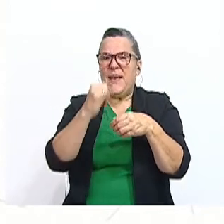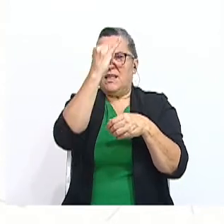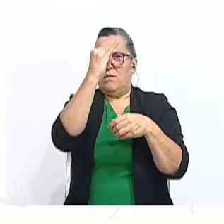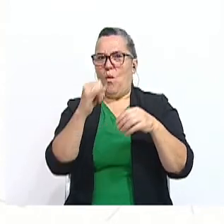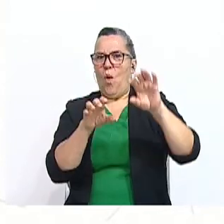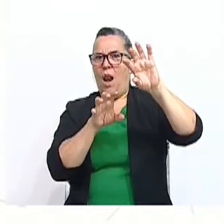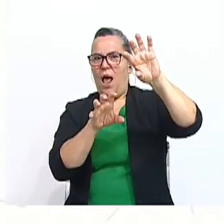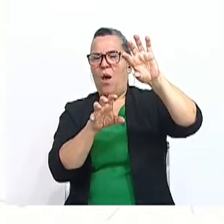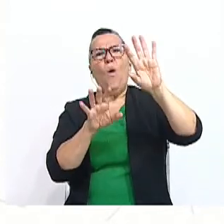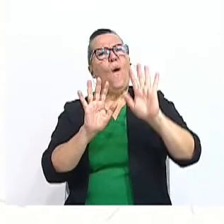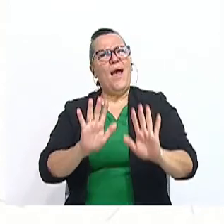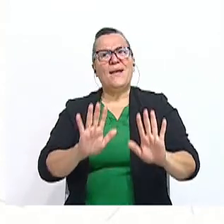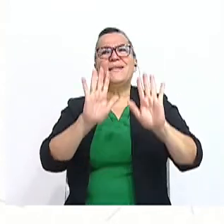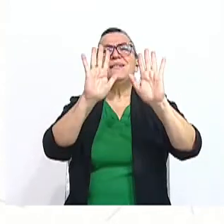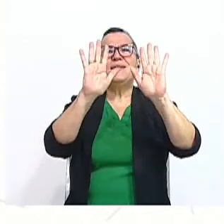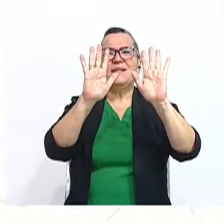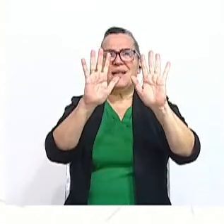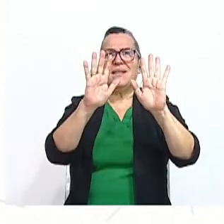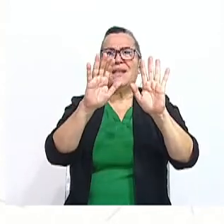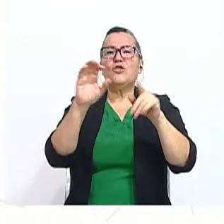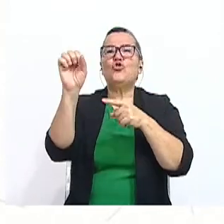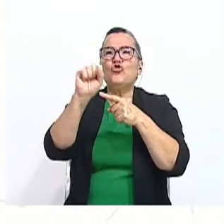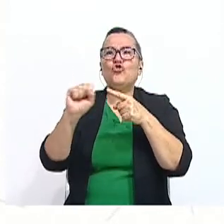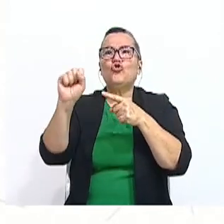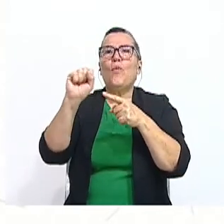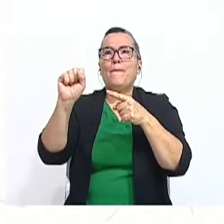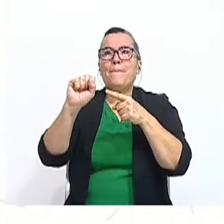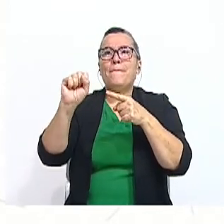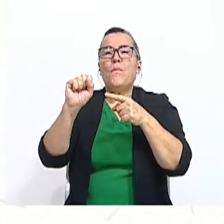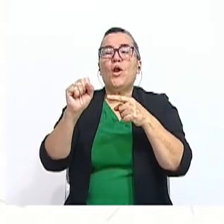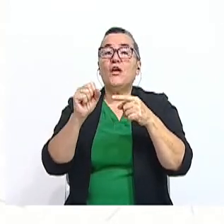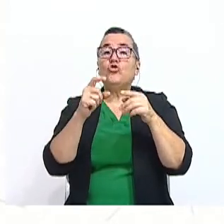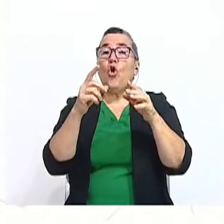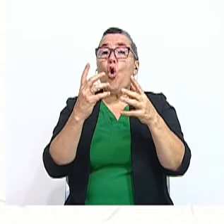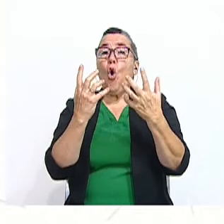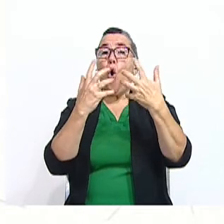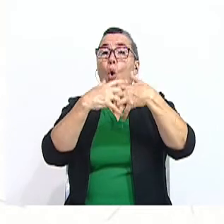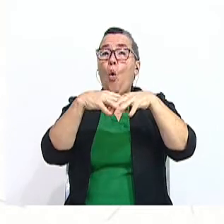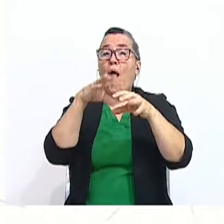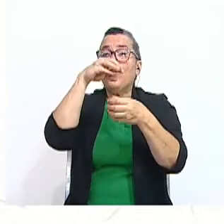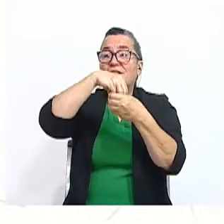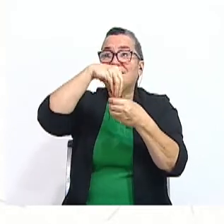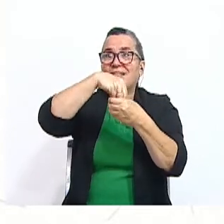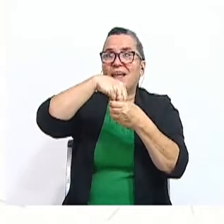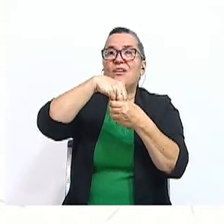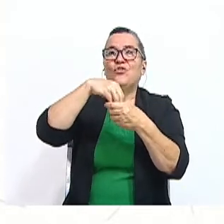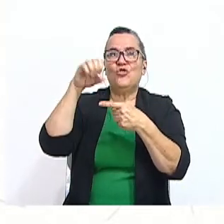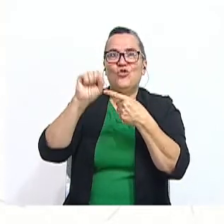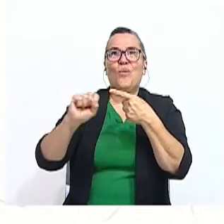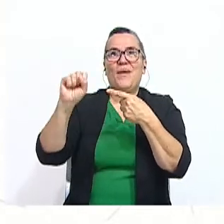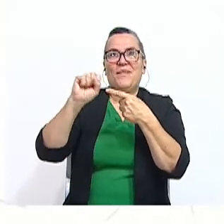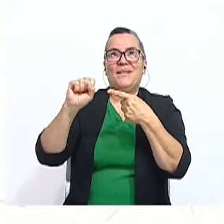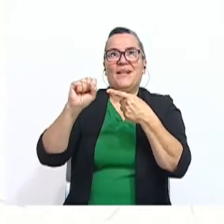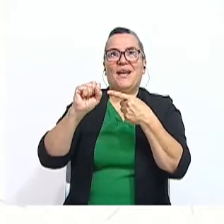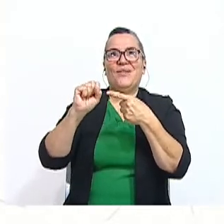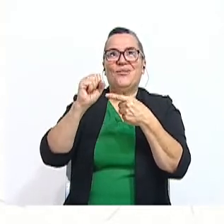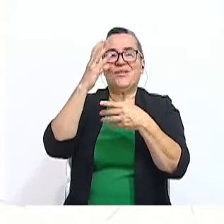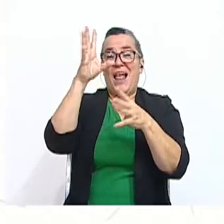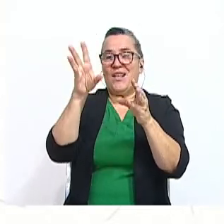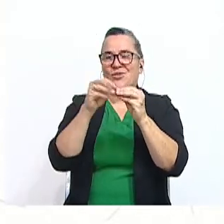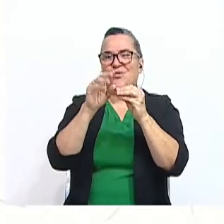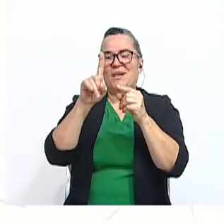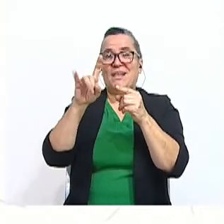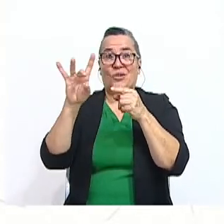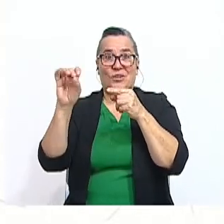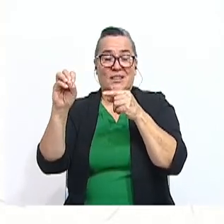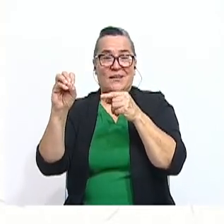transversal. Excelente, son suplementarios porque son ángulos conjugados internos. ¿Vieron? Qué bonito todo